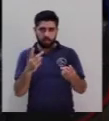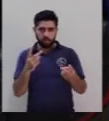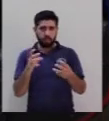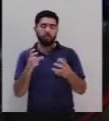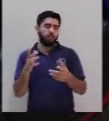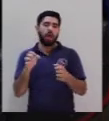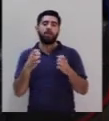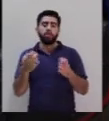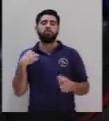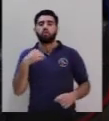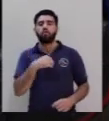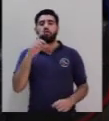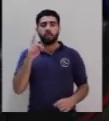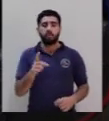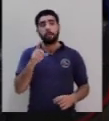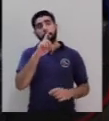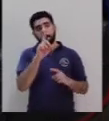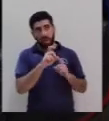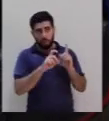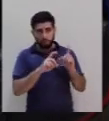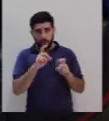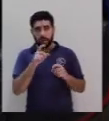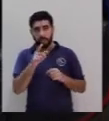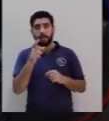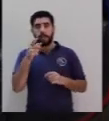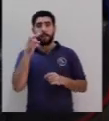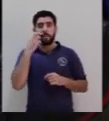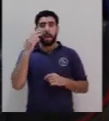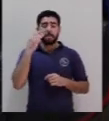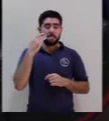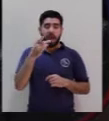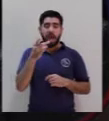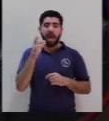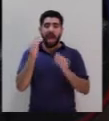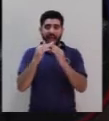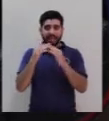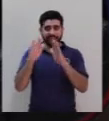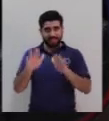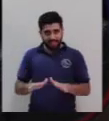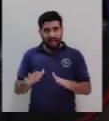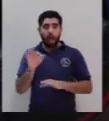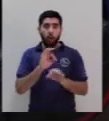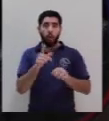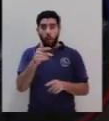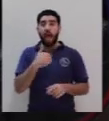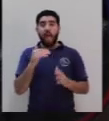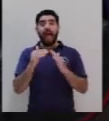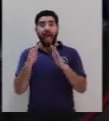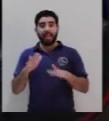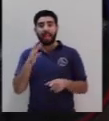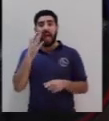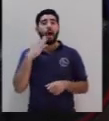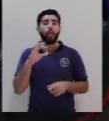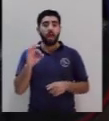se encuentran en nuestra casa, ya que actualmente ir a visitar a parientes que no convivimos en la misma casa es riesgoso, pues estamos arriesgando la salud